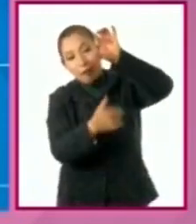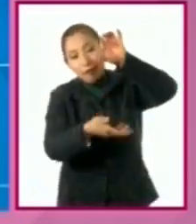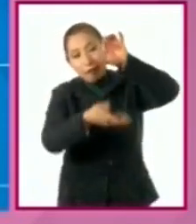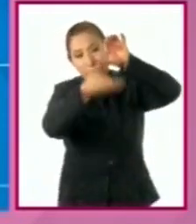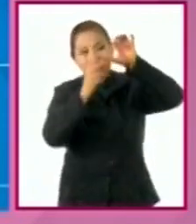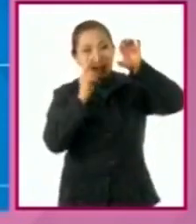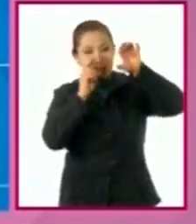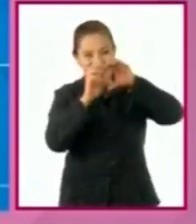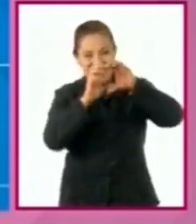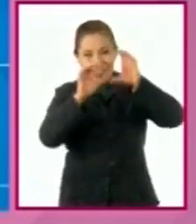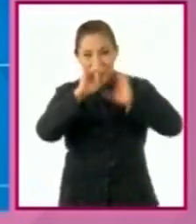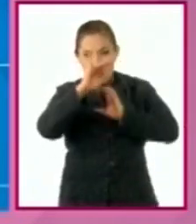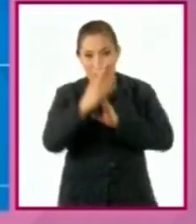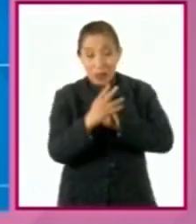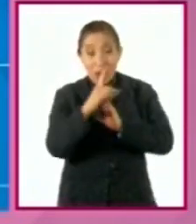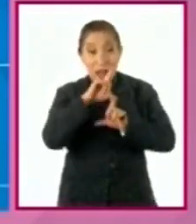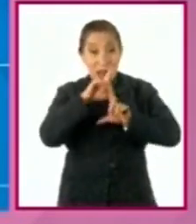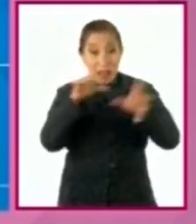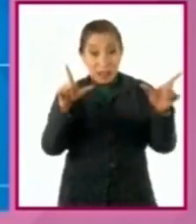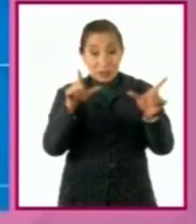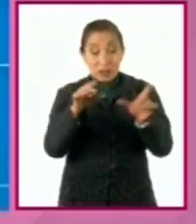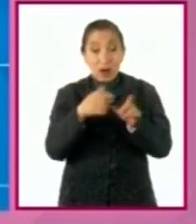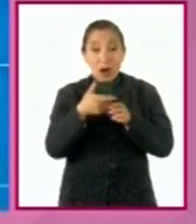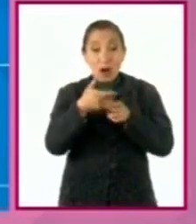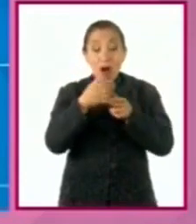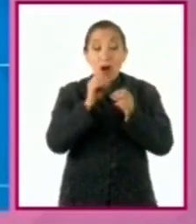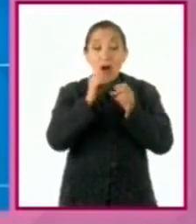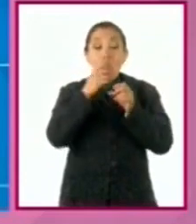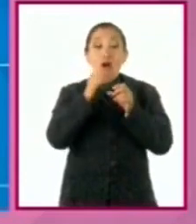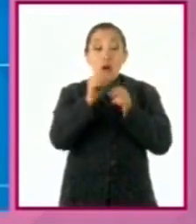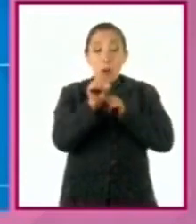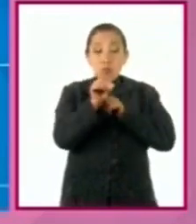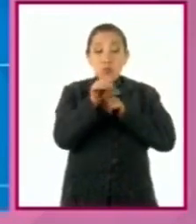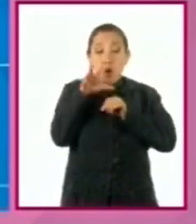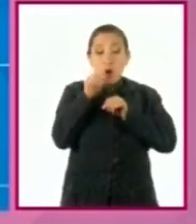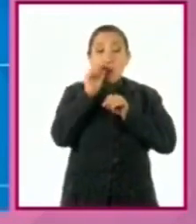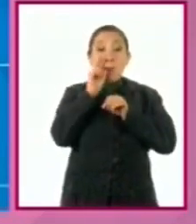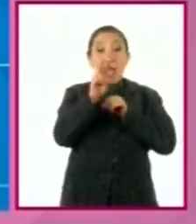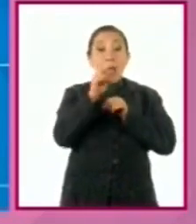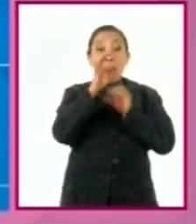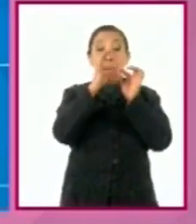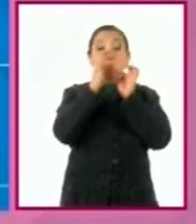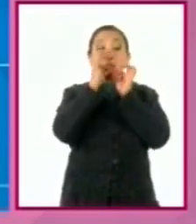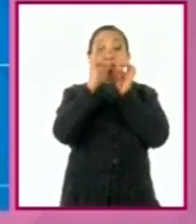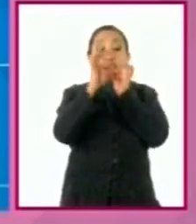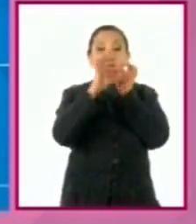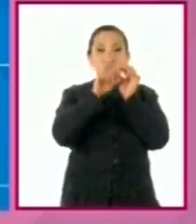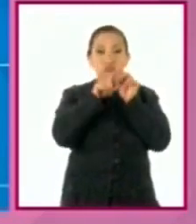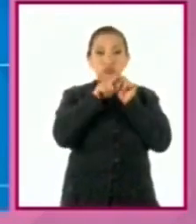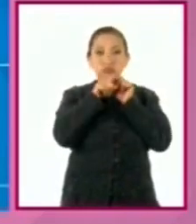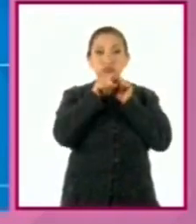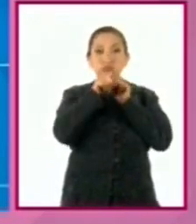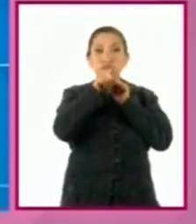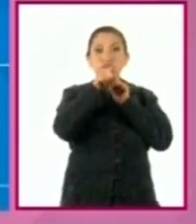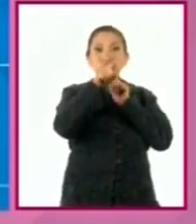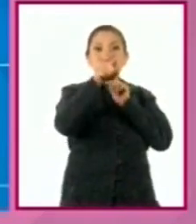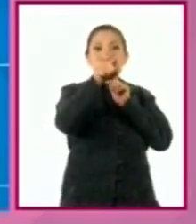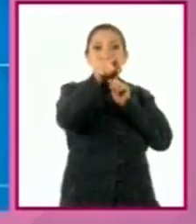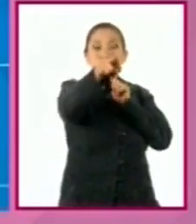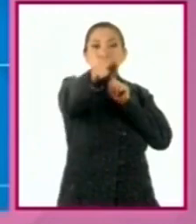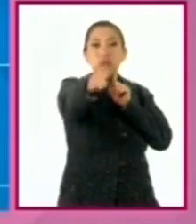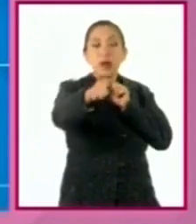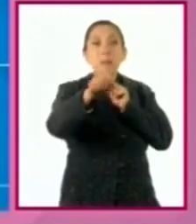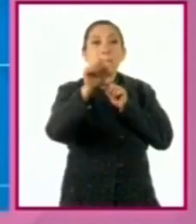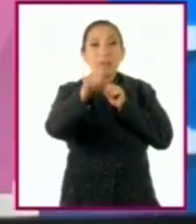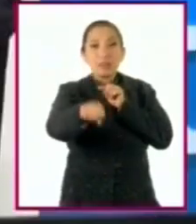adhesiva. Cuando estés listo, suelta el globo y podrás ver cómo el popote comienza a recorrer sobre el hilo